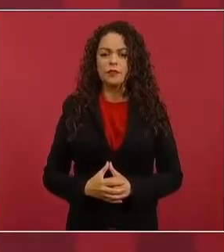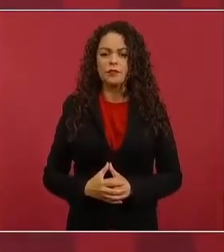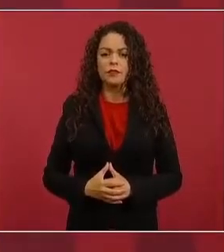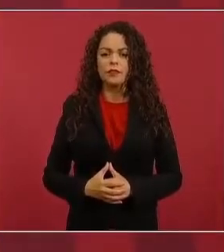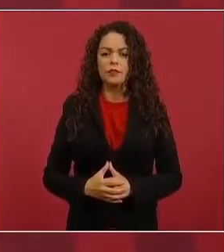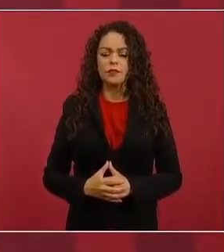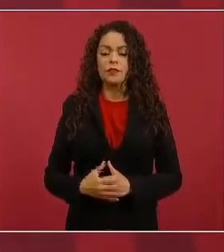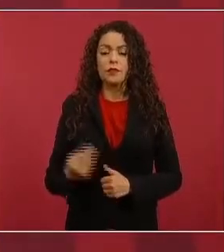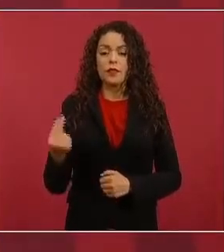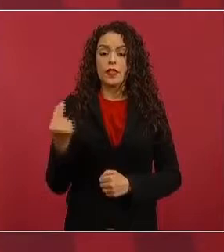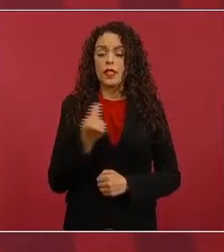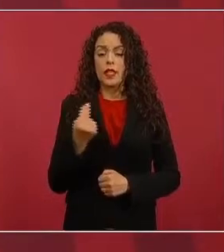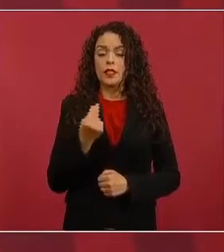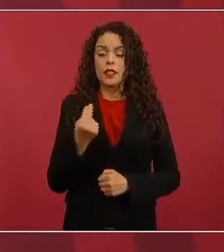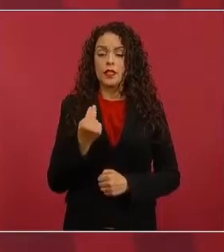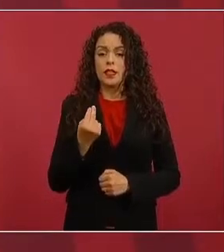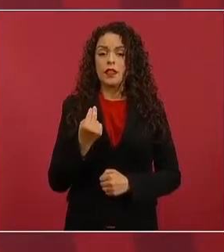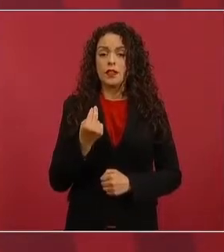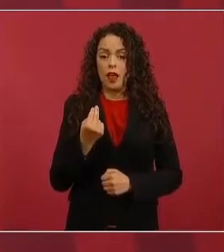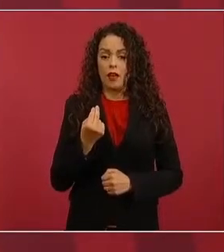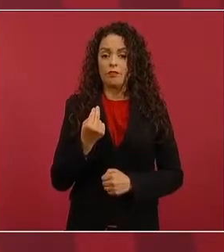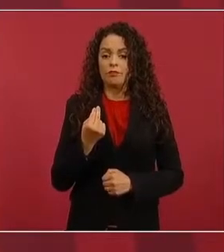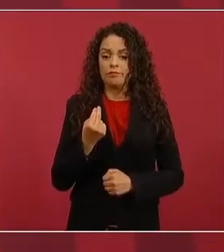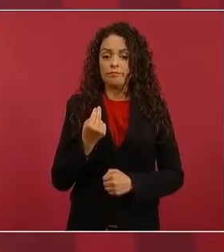más comunicación